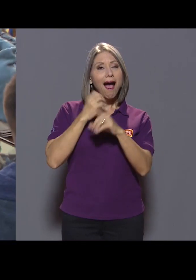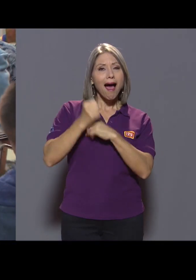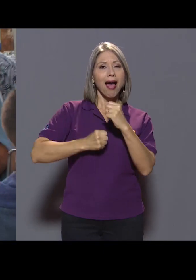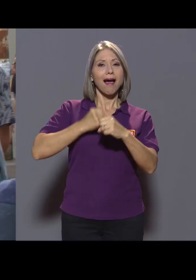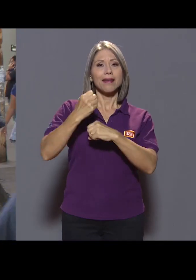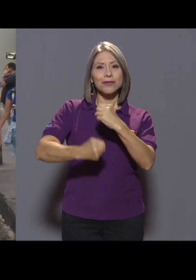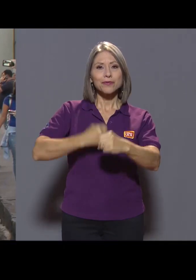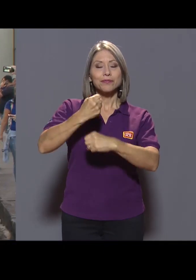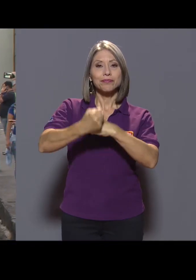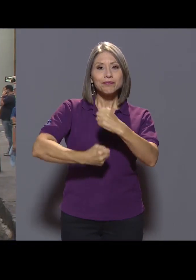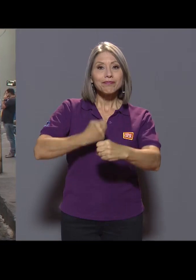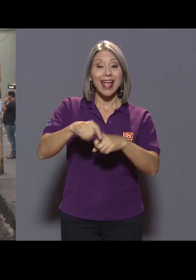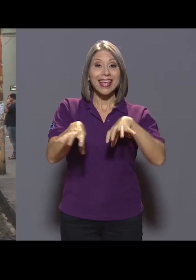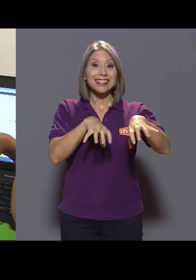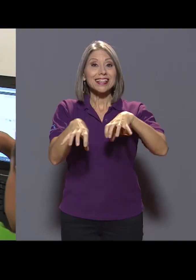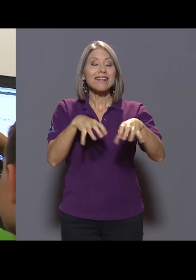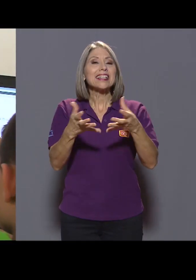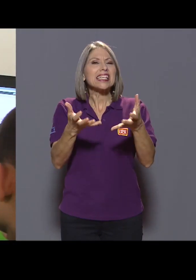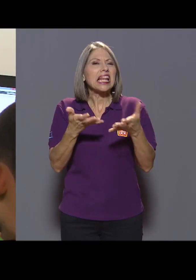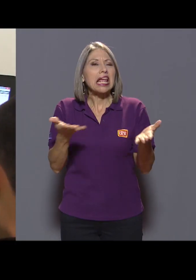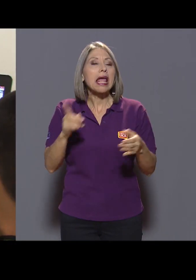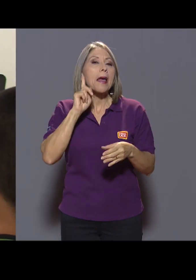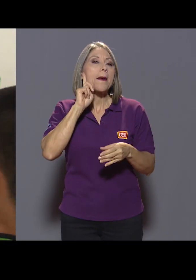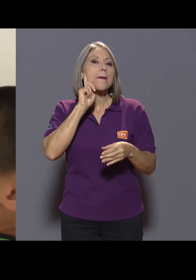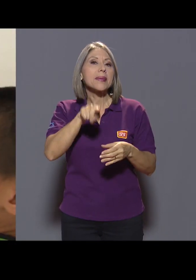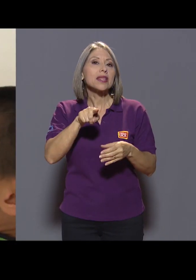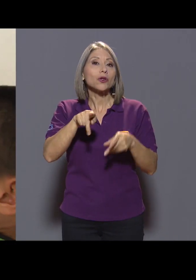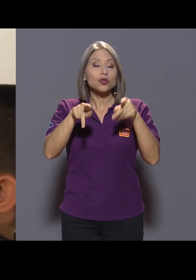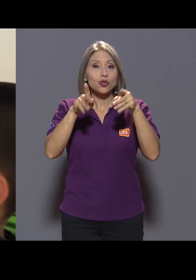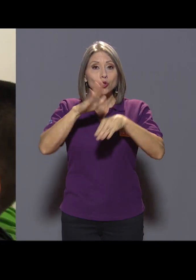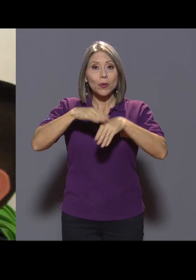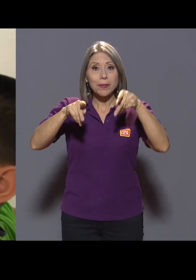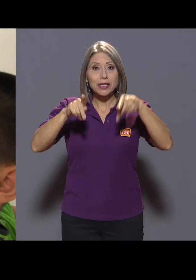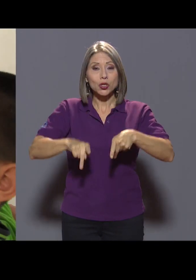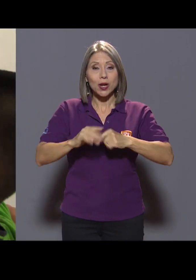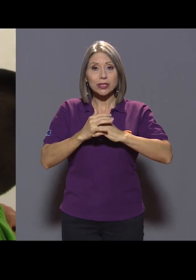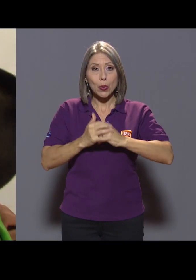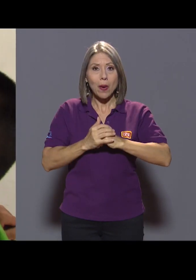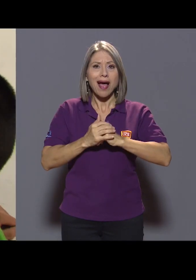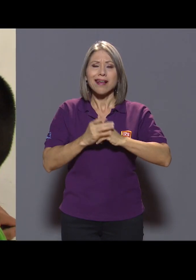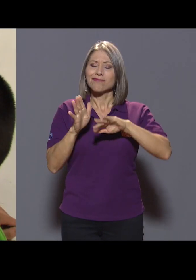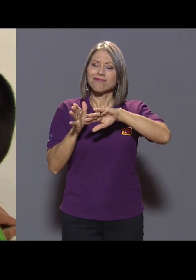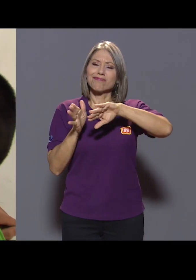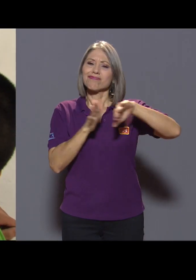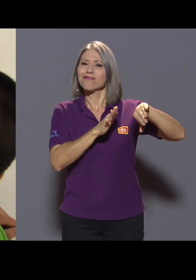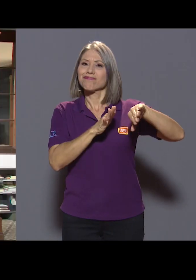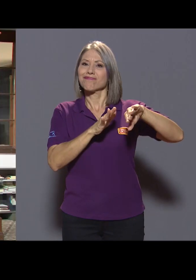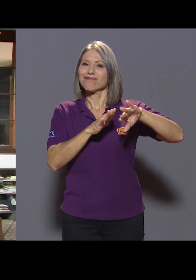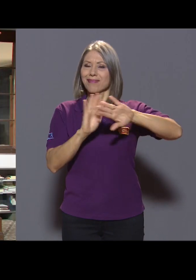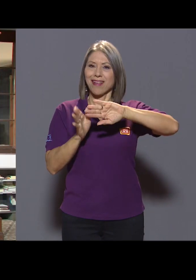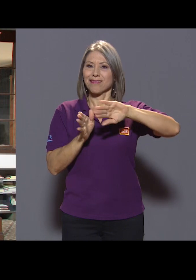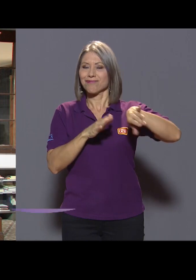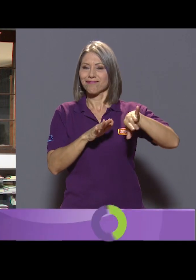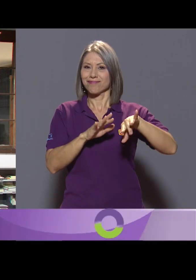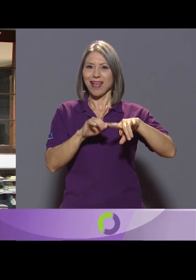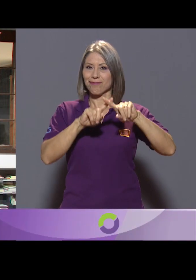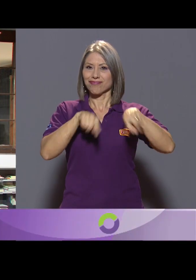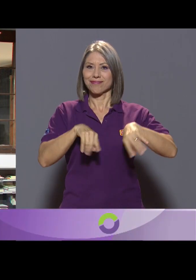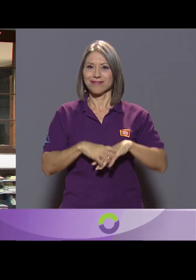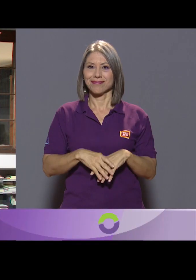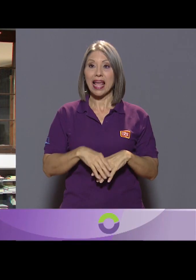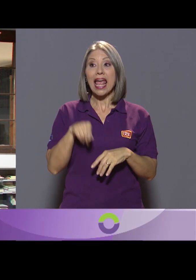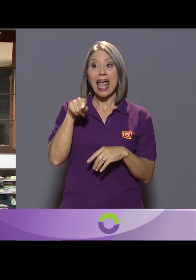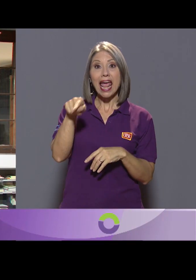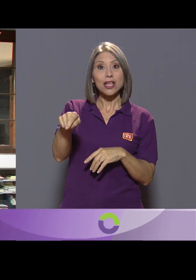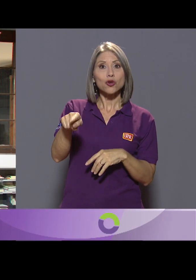Cada año estas actividades pretenden romper mitos sobre las personas con trastorno del espectro autista. Ellos no están en otro mundo,